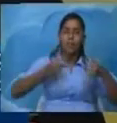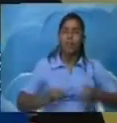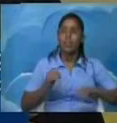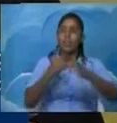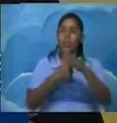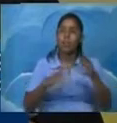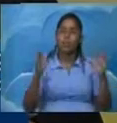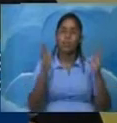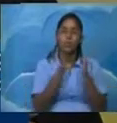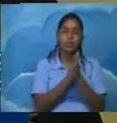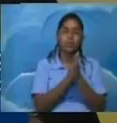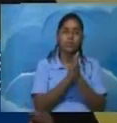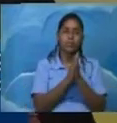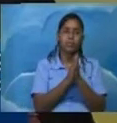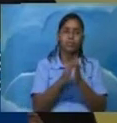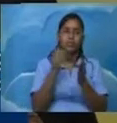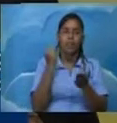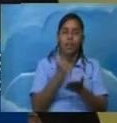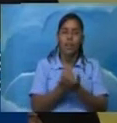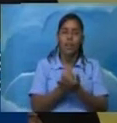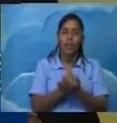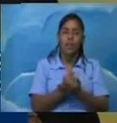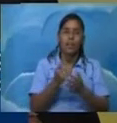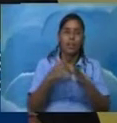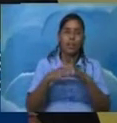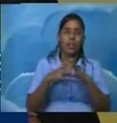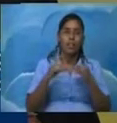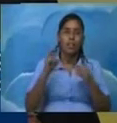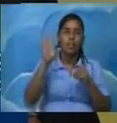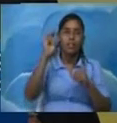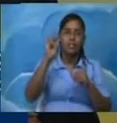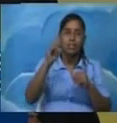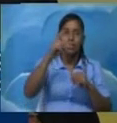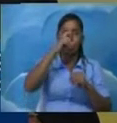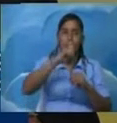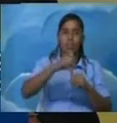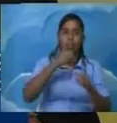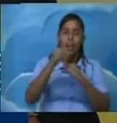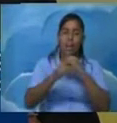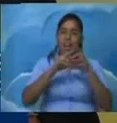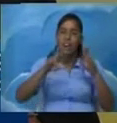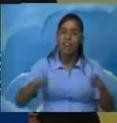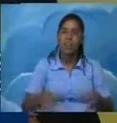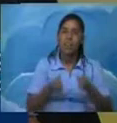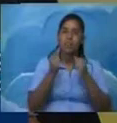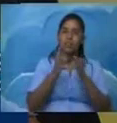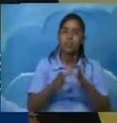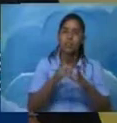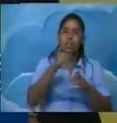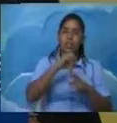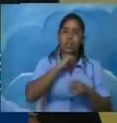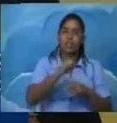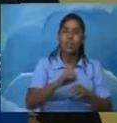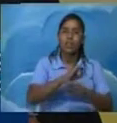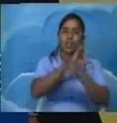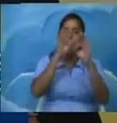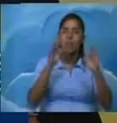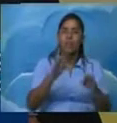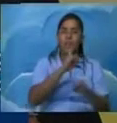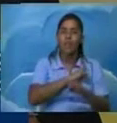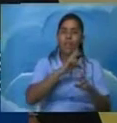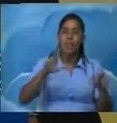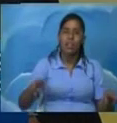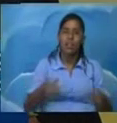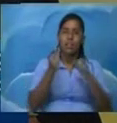del Espíritu Santo. De Amén. Cada 7 años harás remisión. Y esta es la manera de la